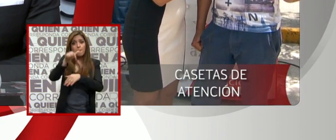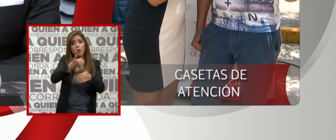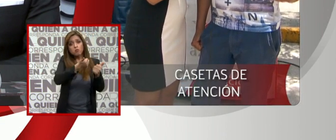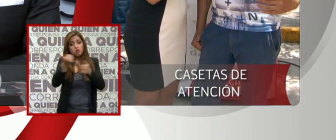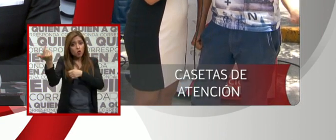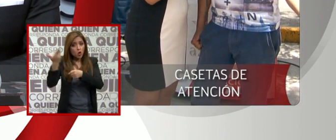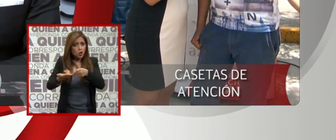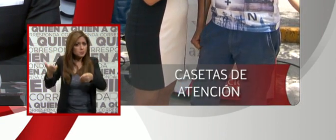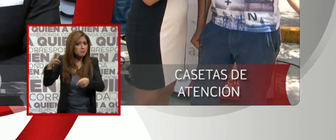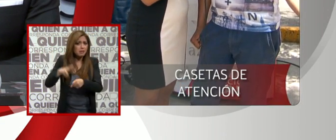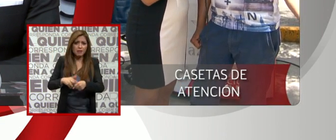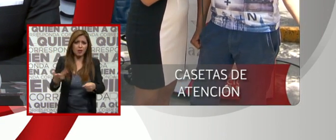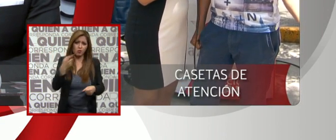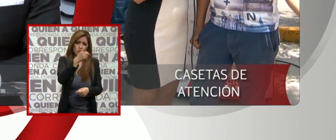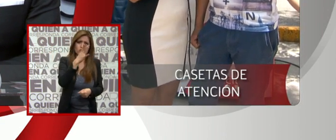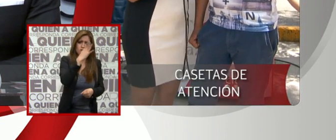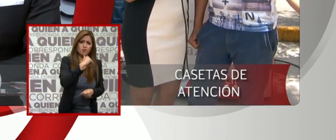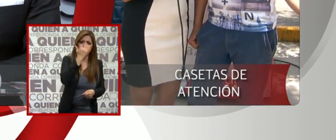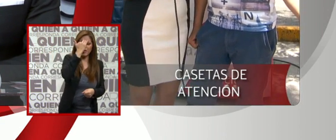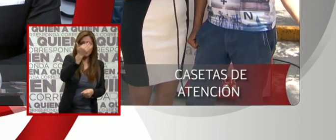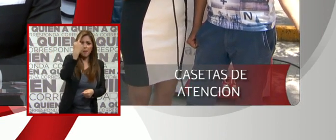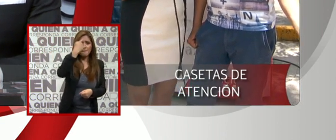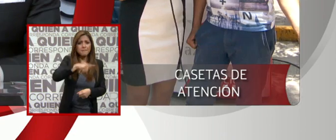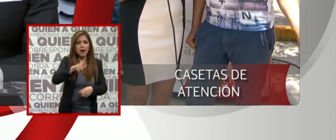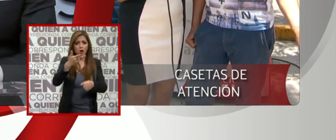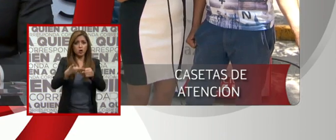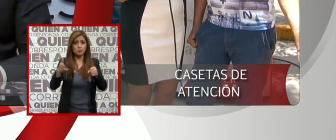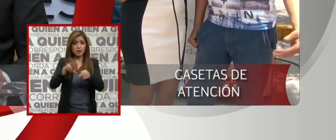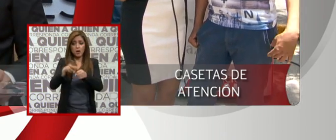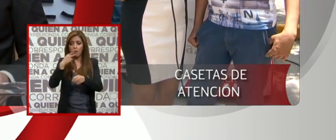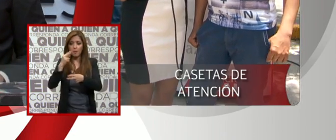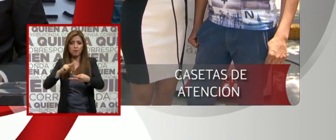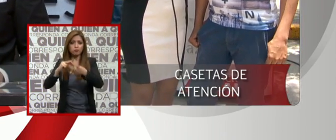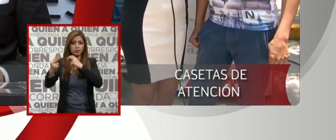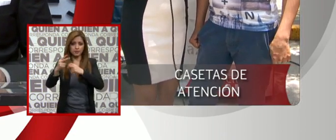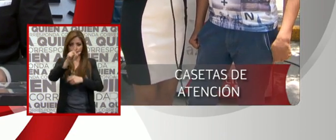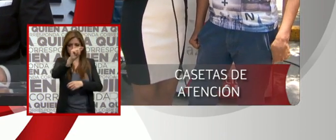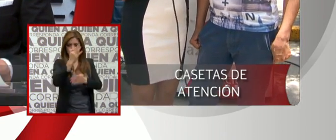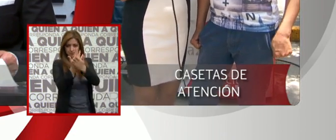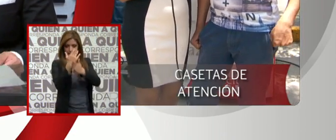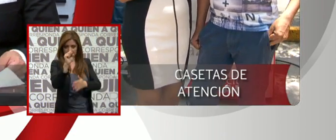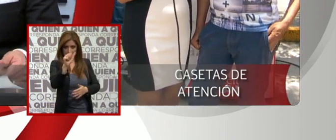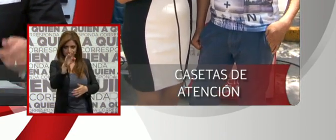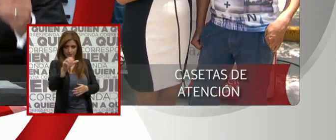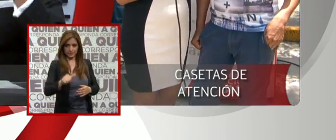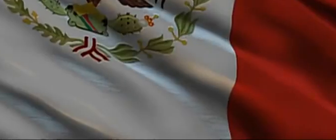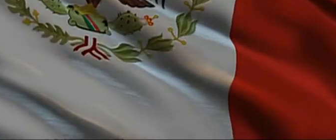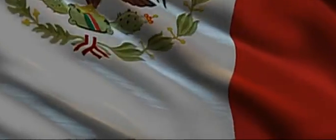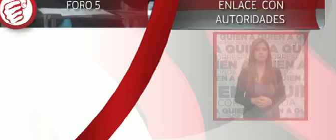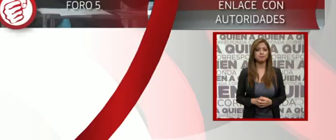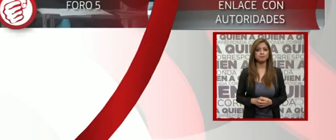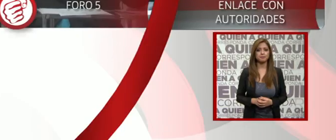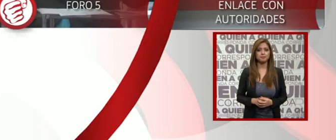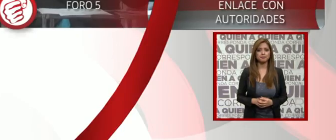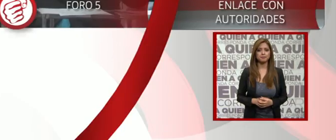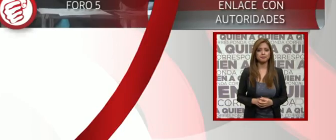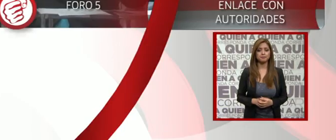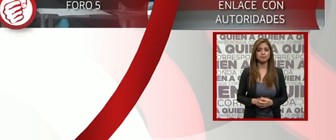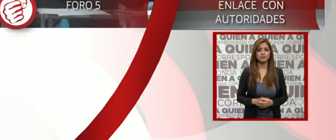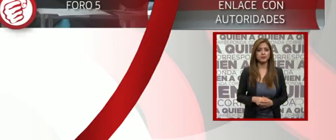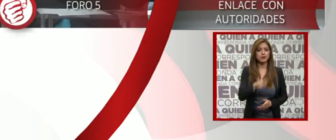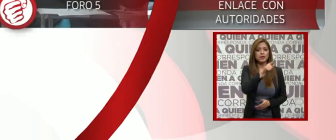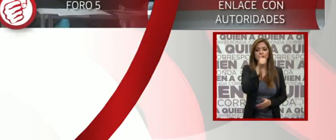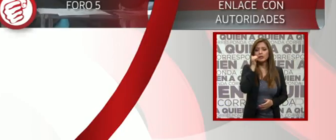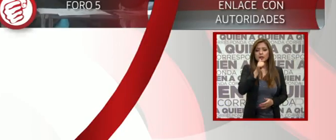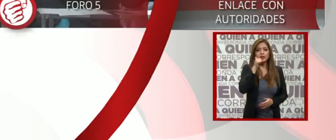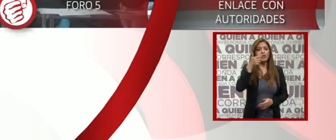No hubo ningún momento que pudiera robar y obviamente le está volteando la jugada. A ver, aguántame un segundito. Samia. Señor, estamos aquí. A ver, Samia, es el clásico.